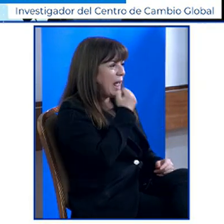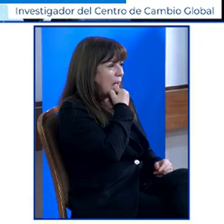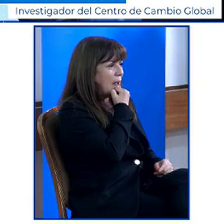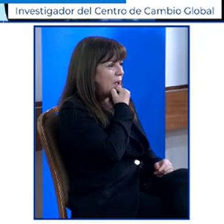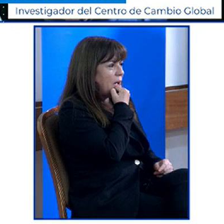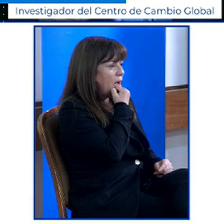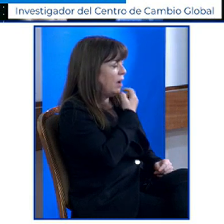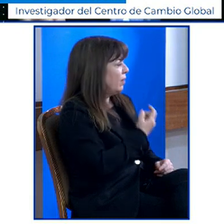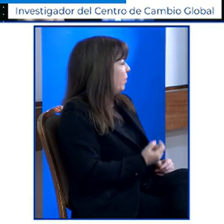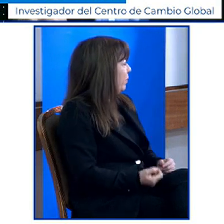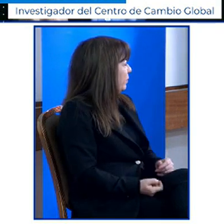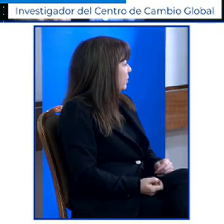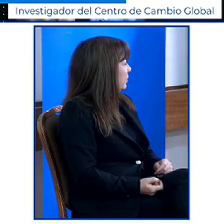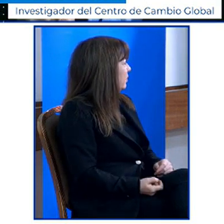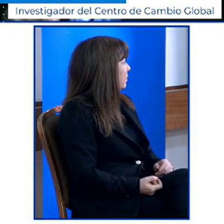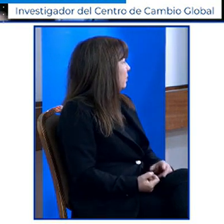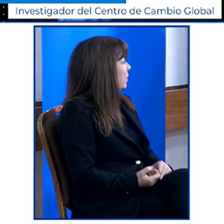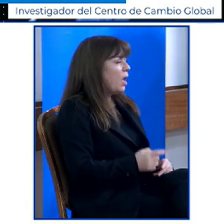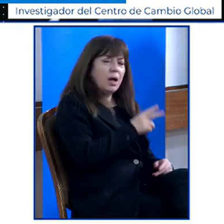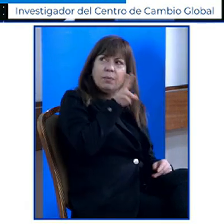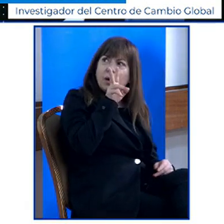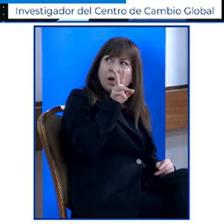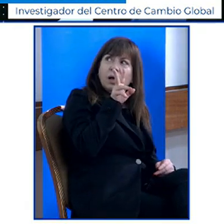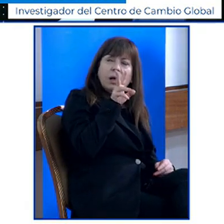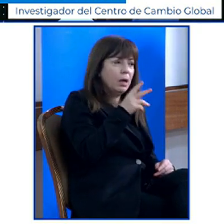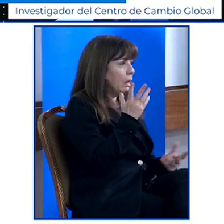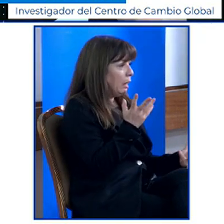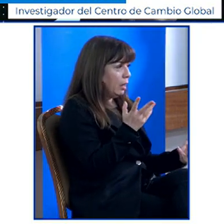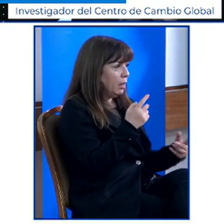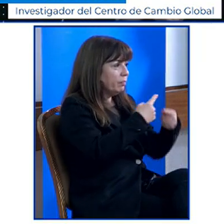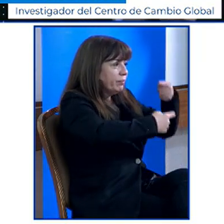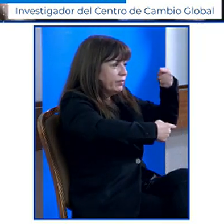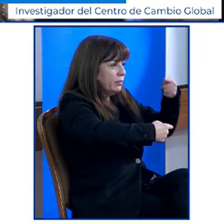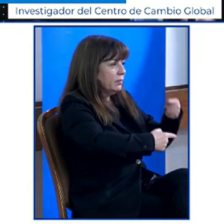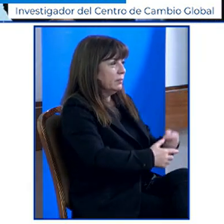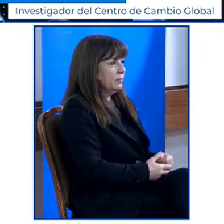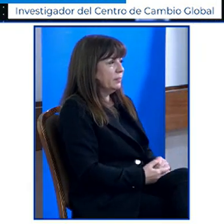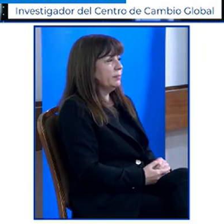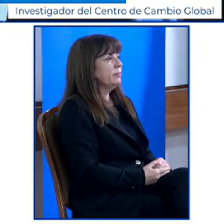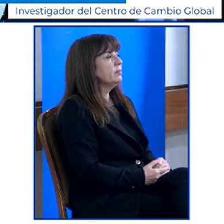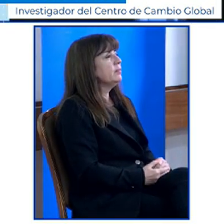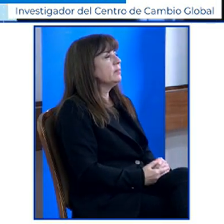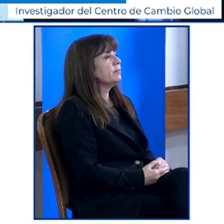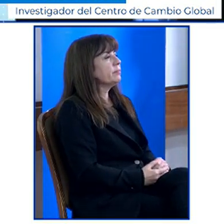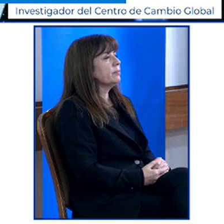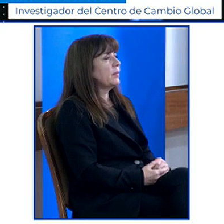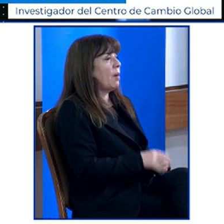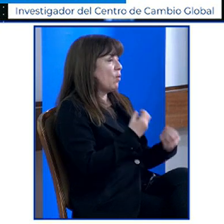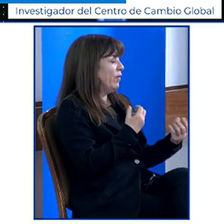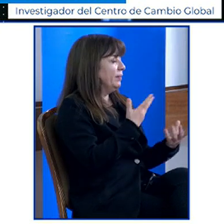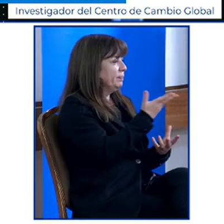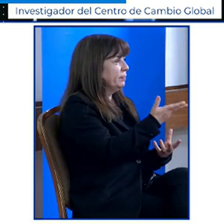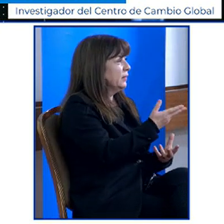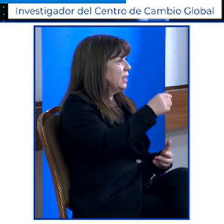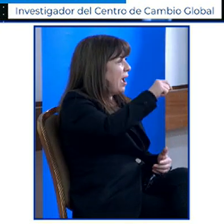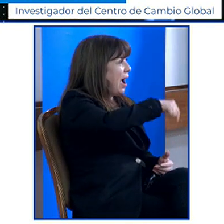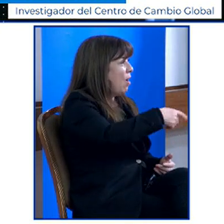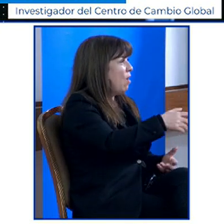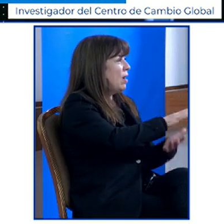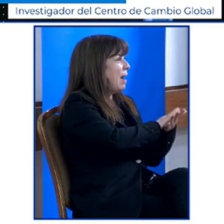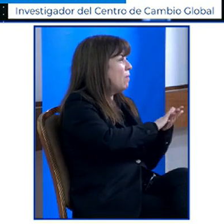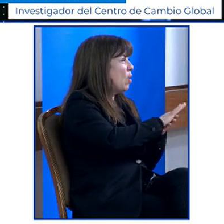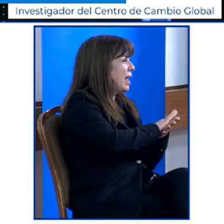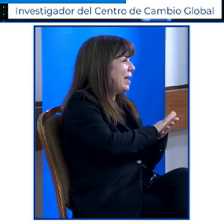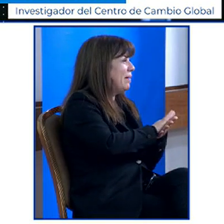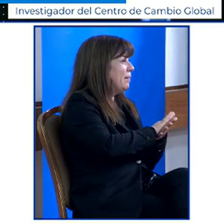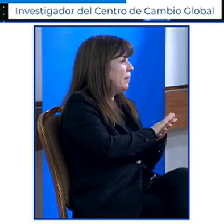veo. Ahora sí. No. Es que, muy bien. Bueno, aquí hay, por ejemplo,